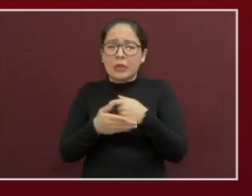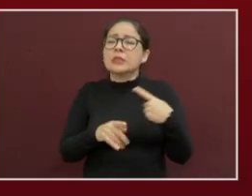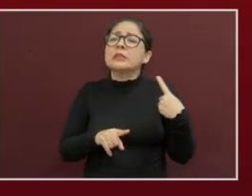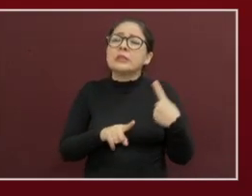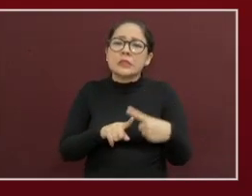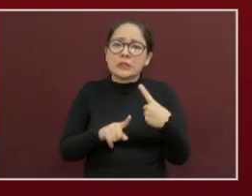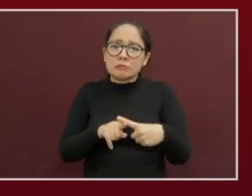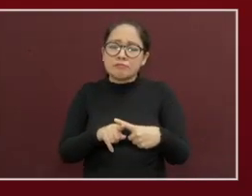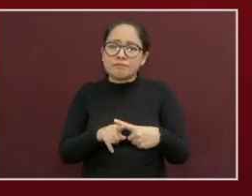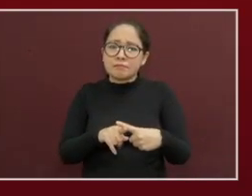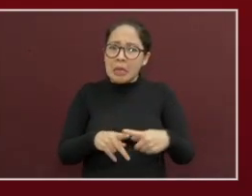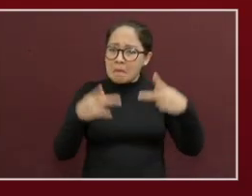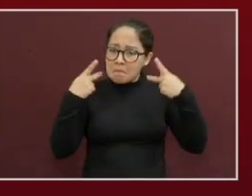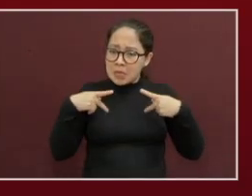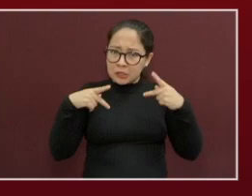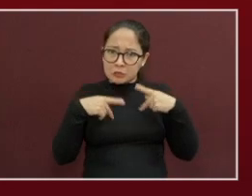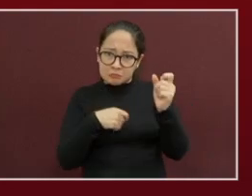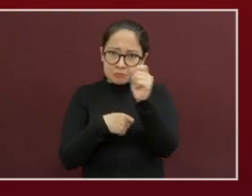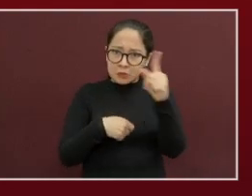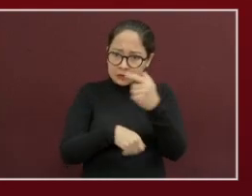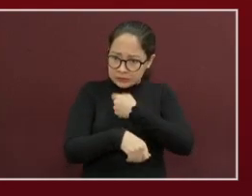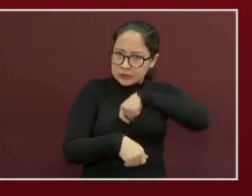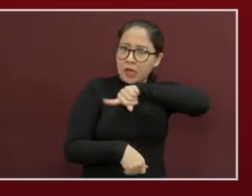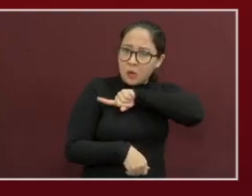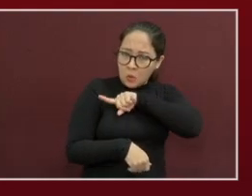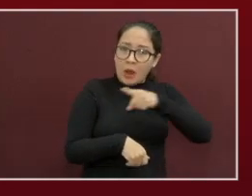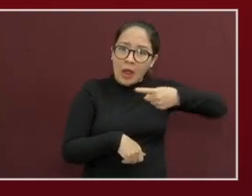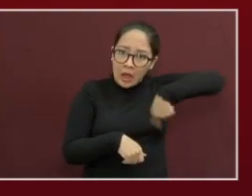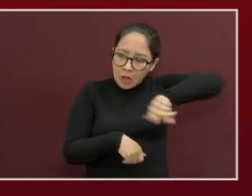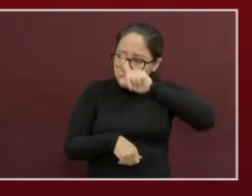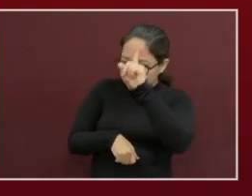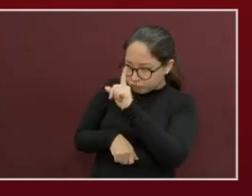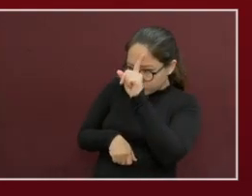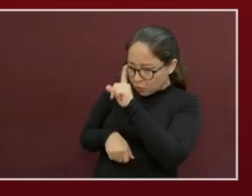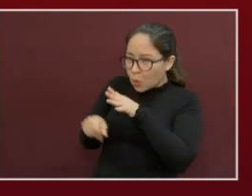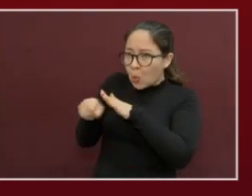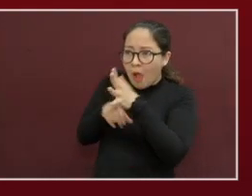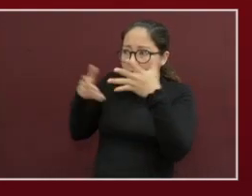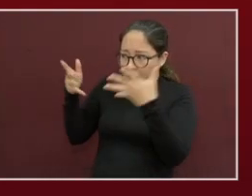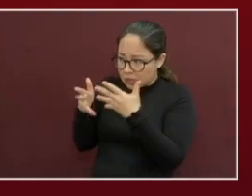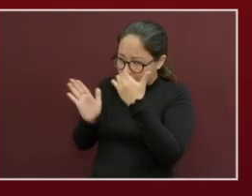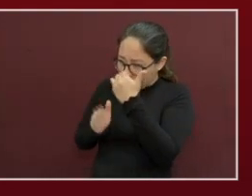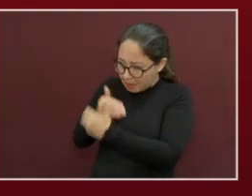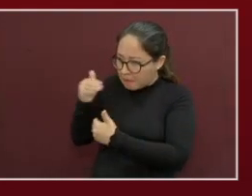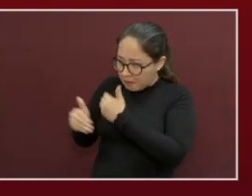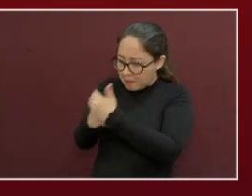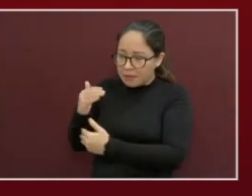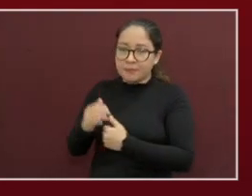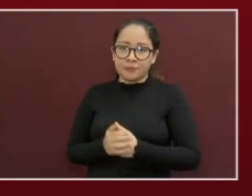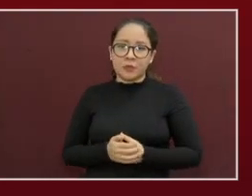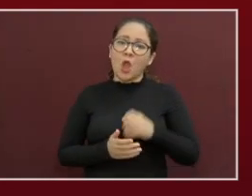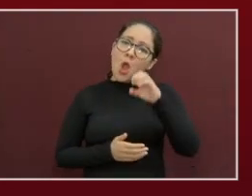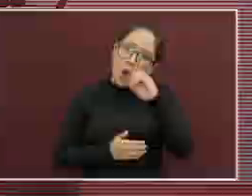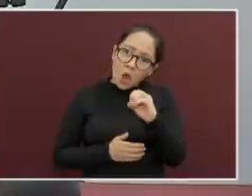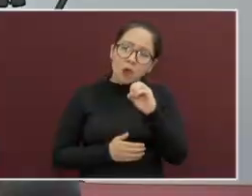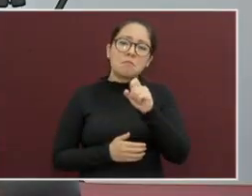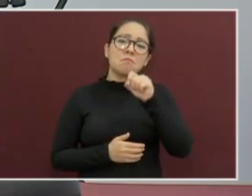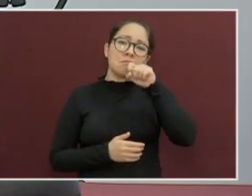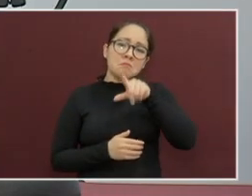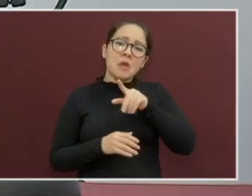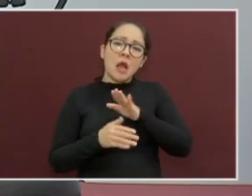por compañeros del sector salud quienes les orientarán los pasos a seguir o también pueden acudir directamente